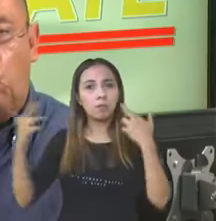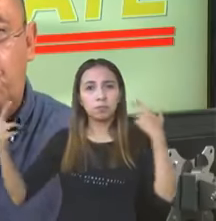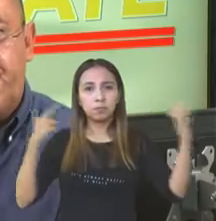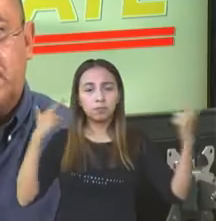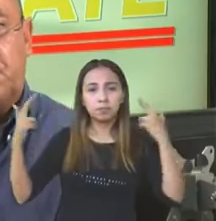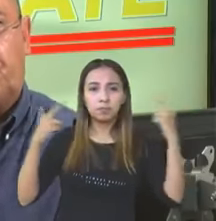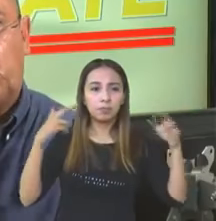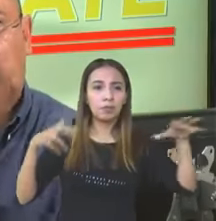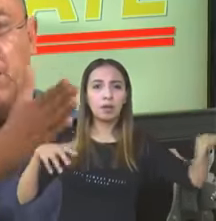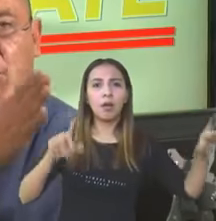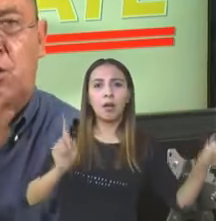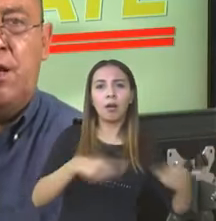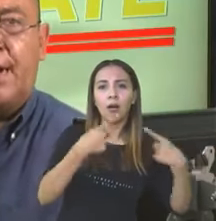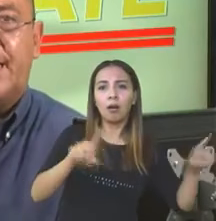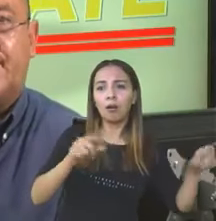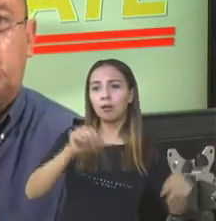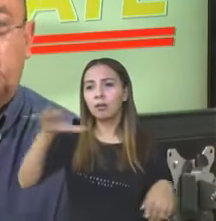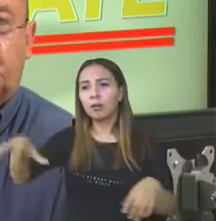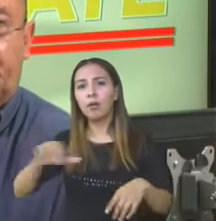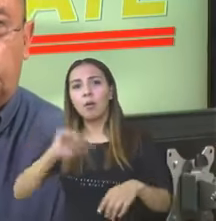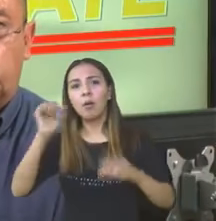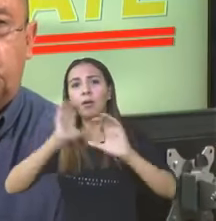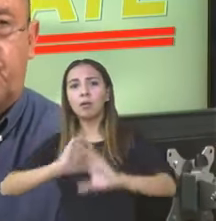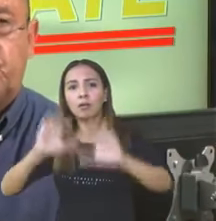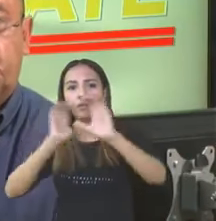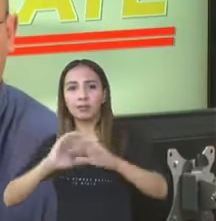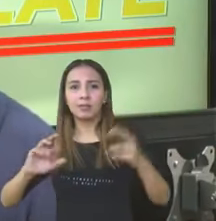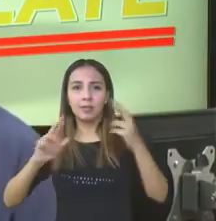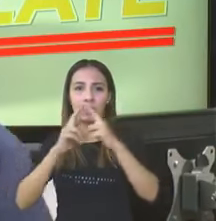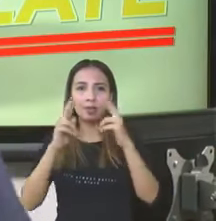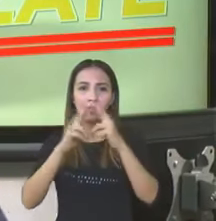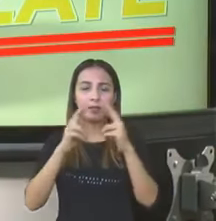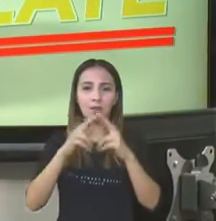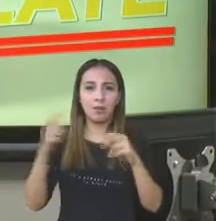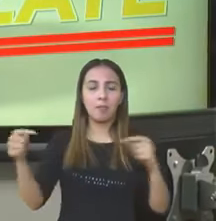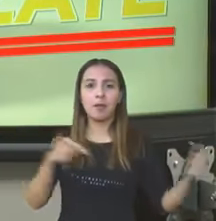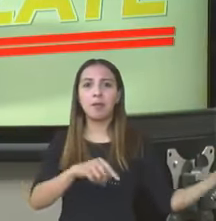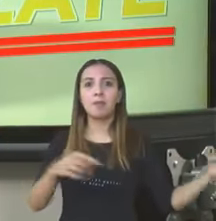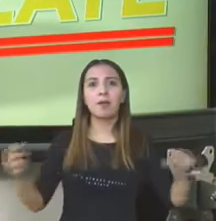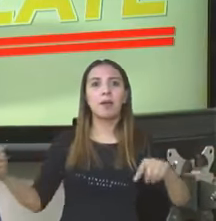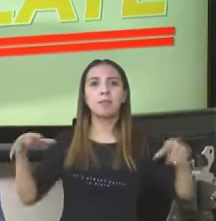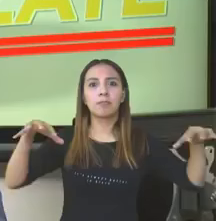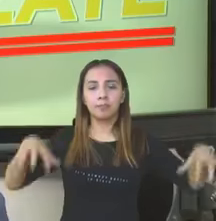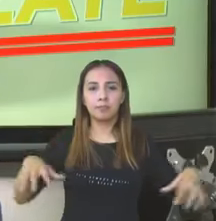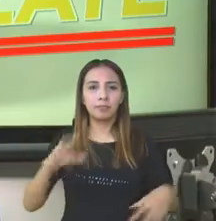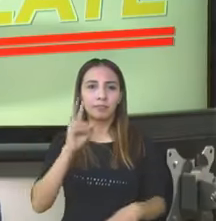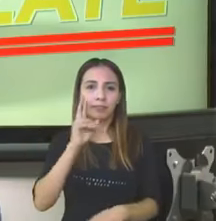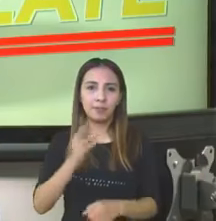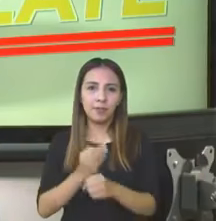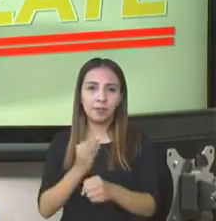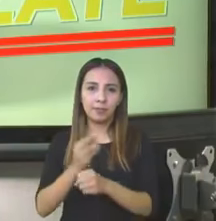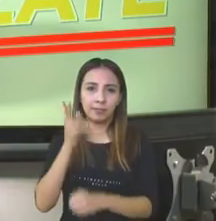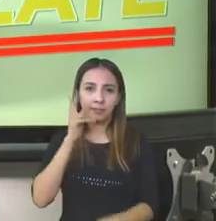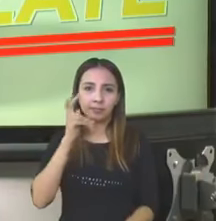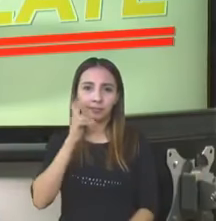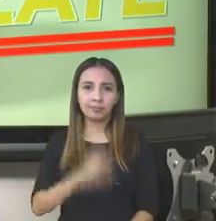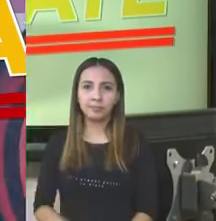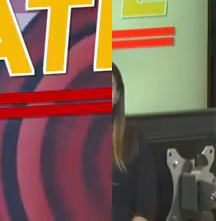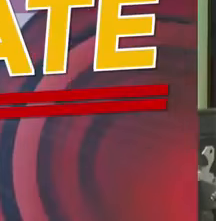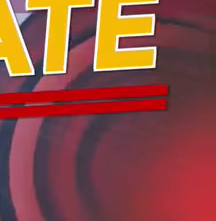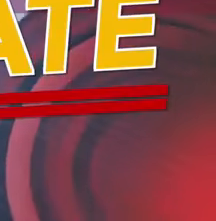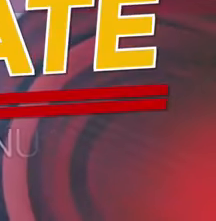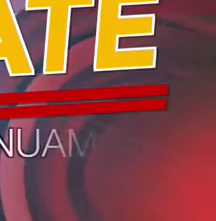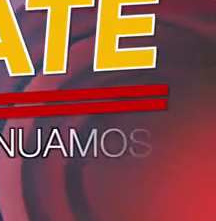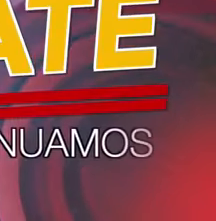lado cumbias y por otro lado cánticos religiosos. Vamos a escucharlo, por favor. Me hago para acá. Adelante.